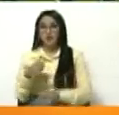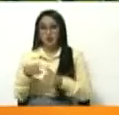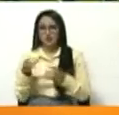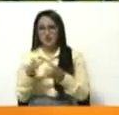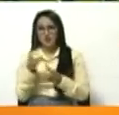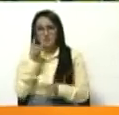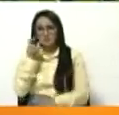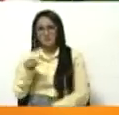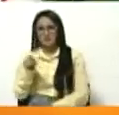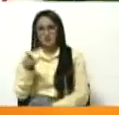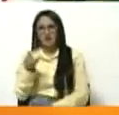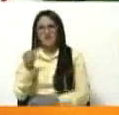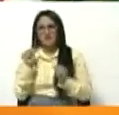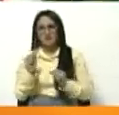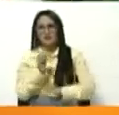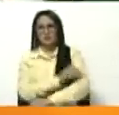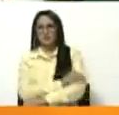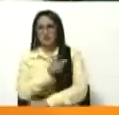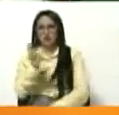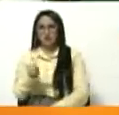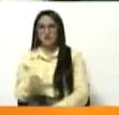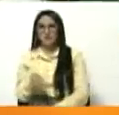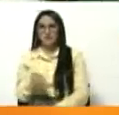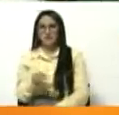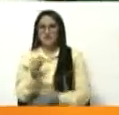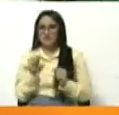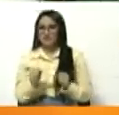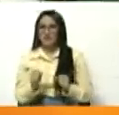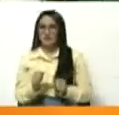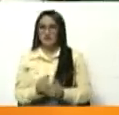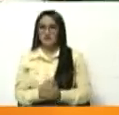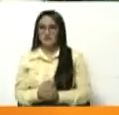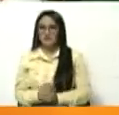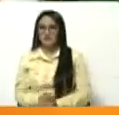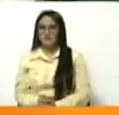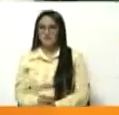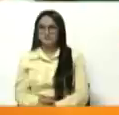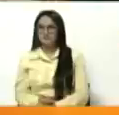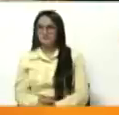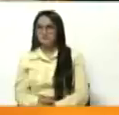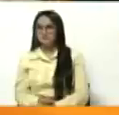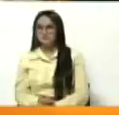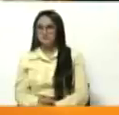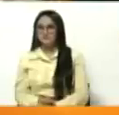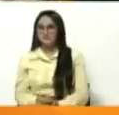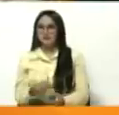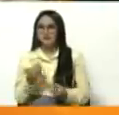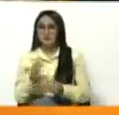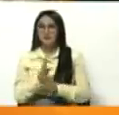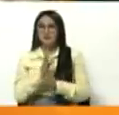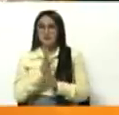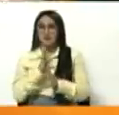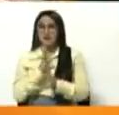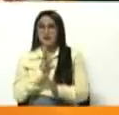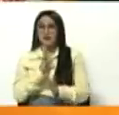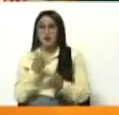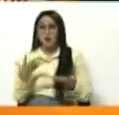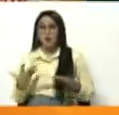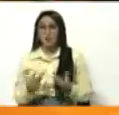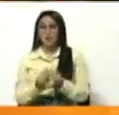derecha. Gente de extrema derecha. Que hicieron filas o militaron junto a